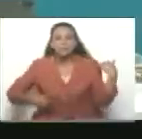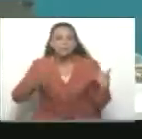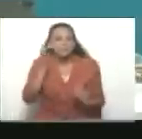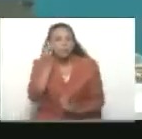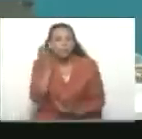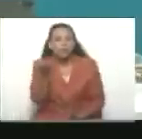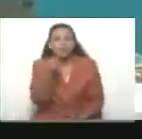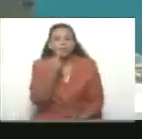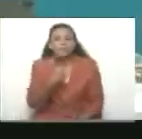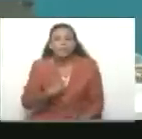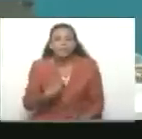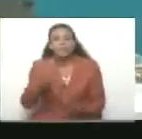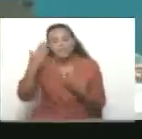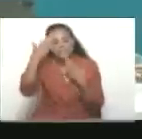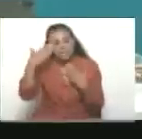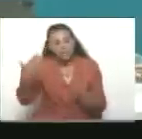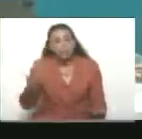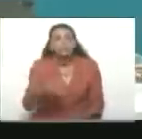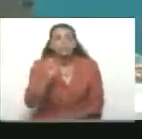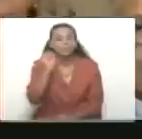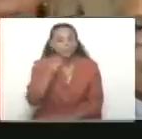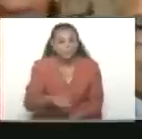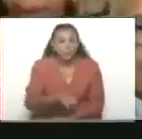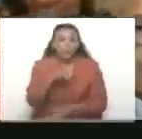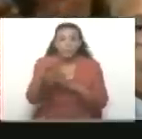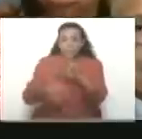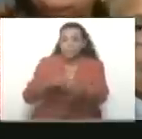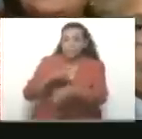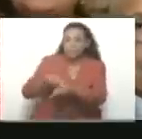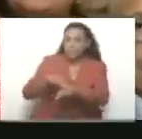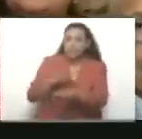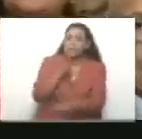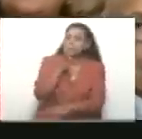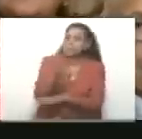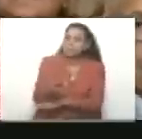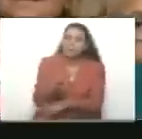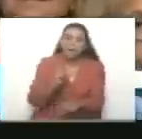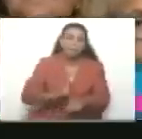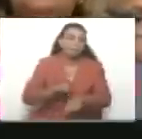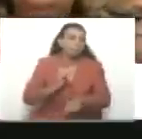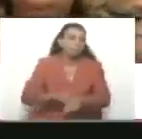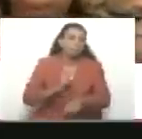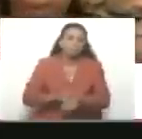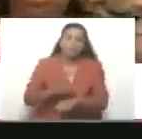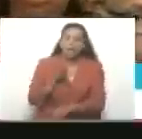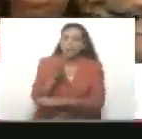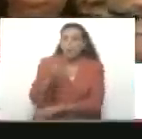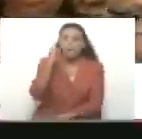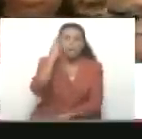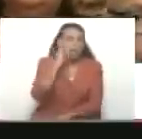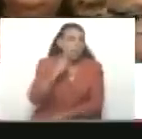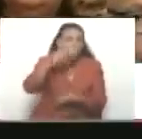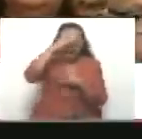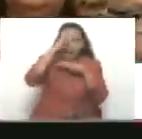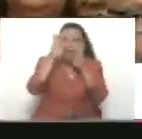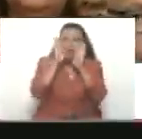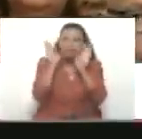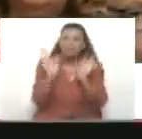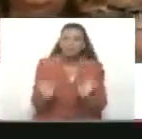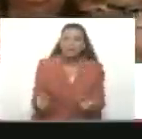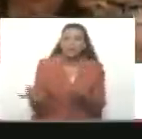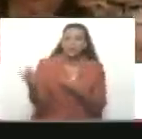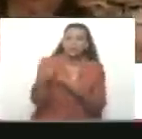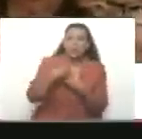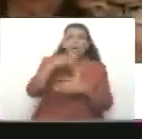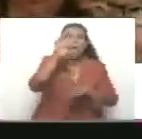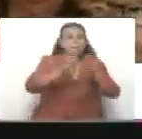vicepresidenta Saludos presidente S como explicaba la mañana mismo salimos para Bolívar a atender esta escuela e inclusive presidente